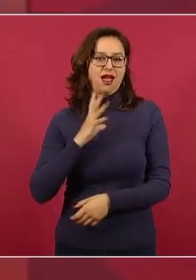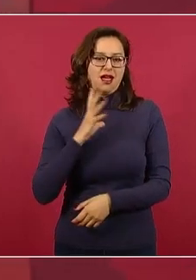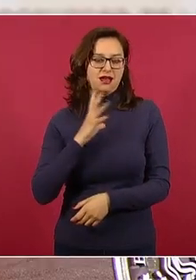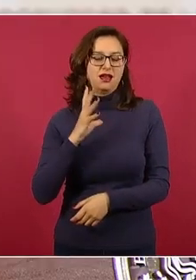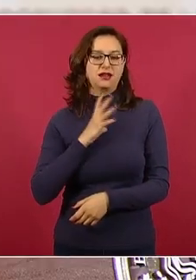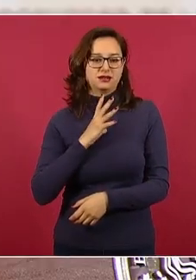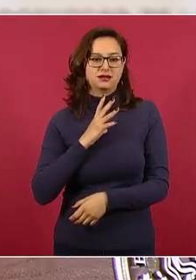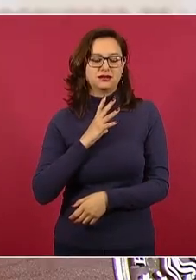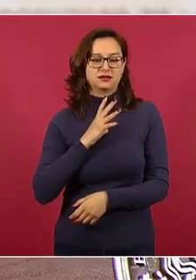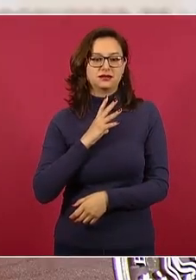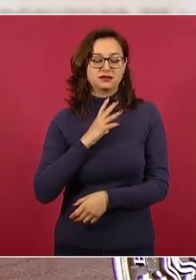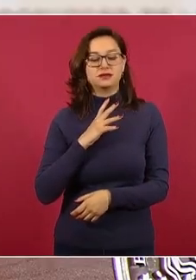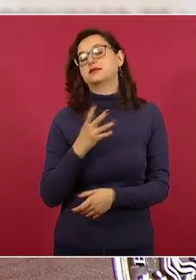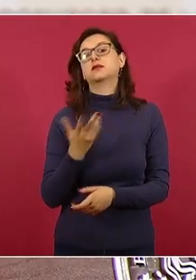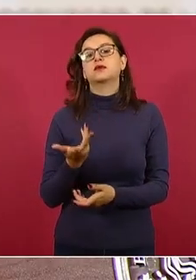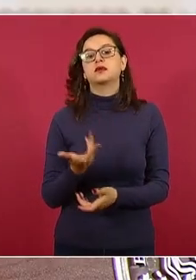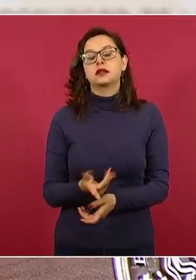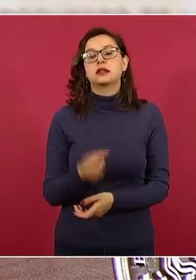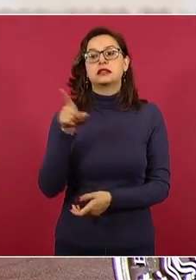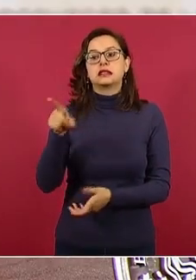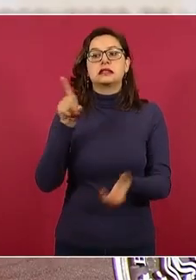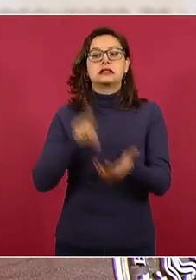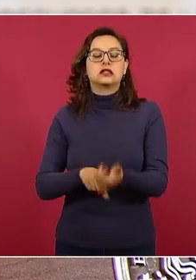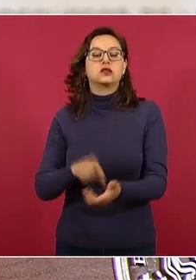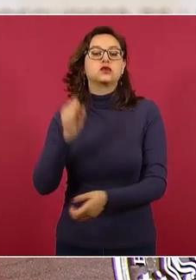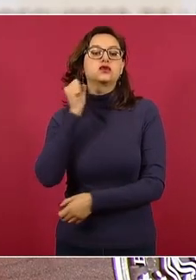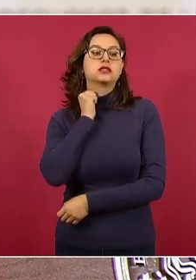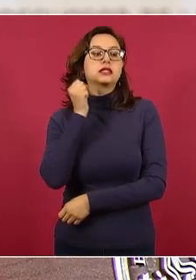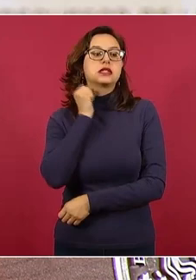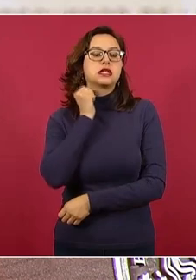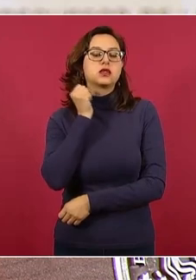Se va a renovar una parte del Senado